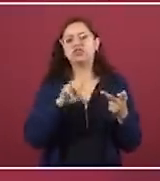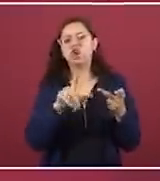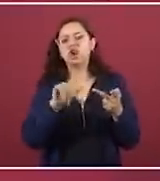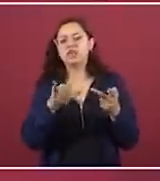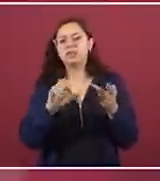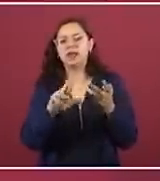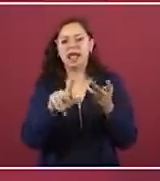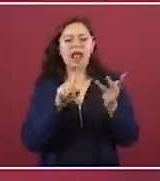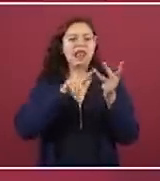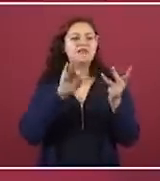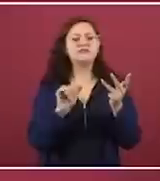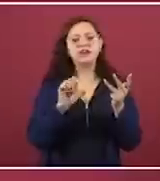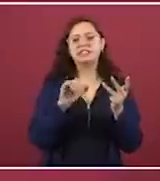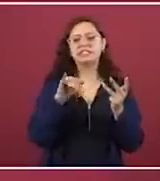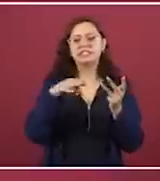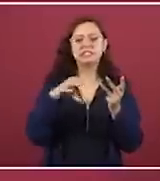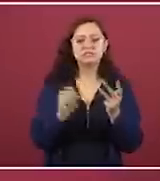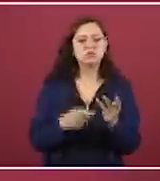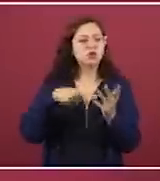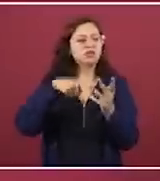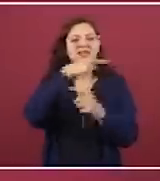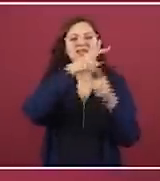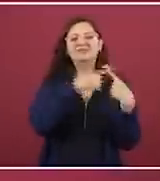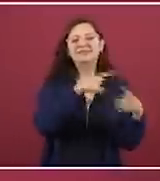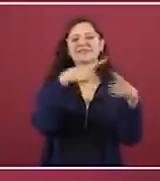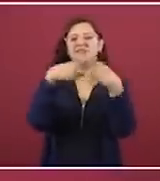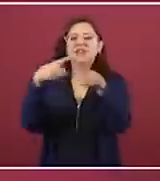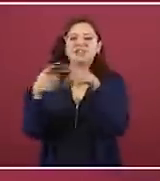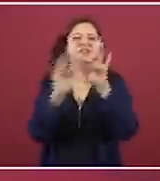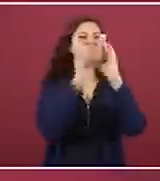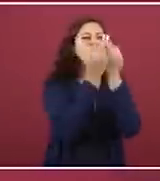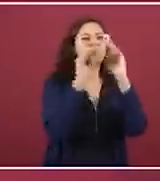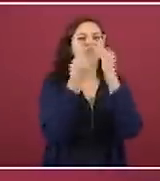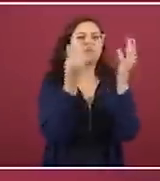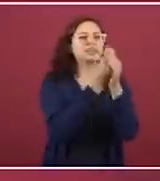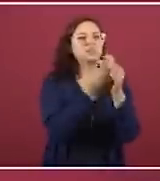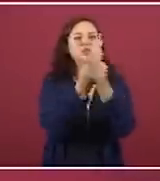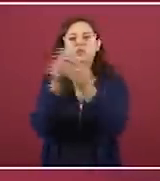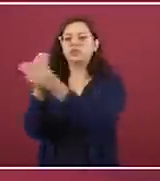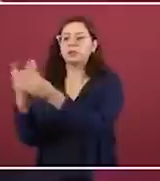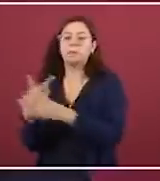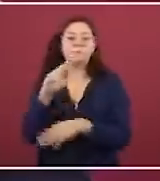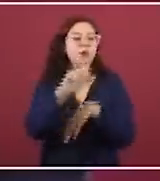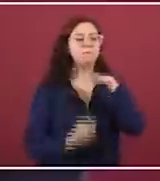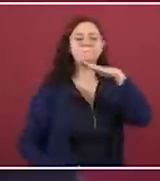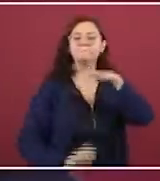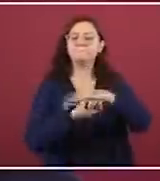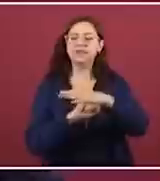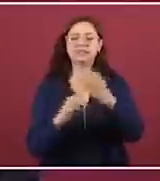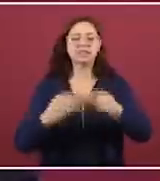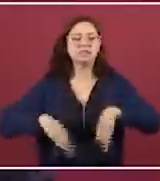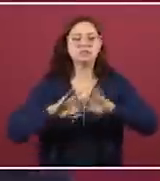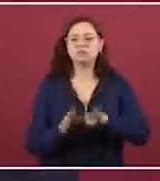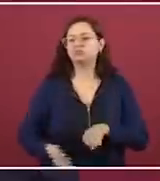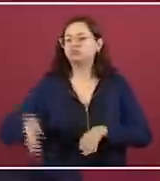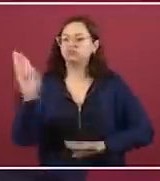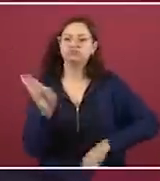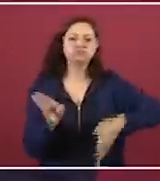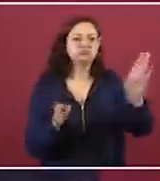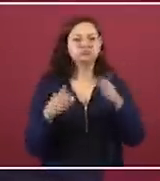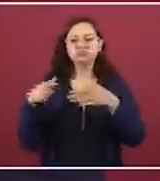los dos caminos del pensamiento siempre han sido liberales y